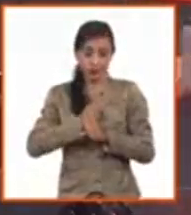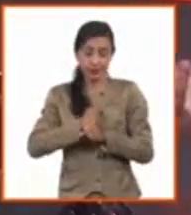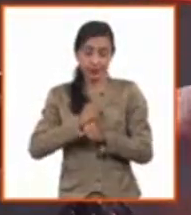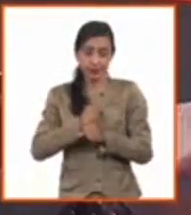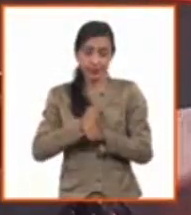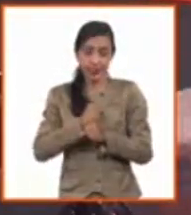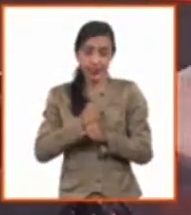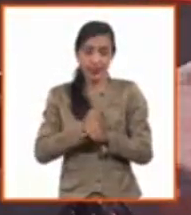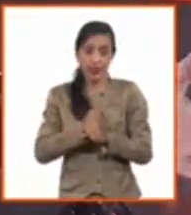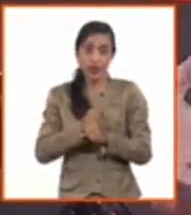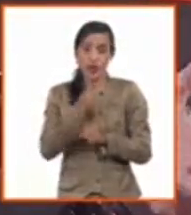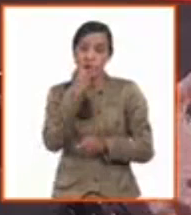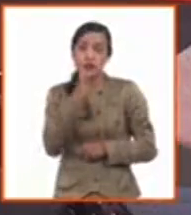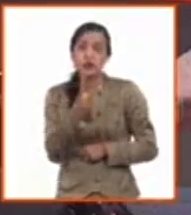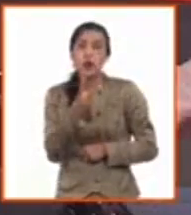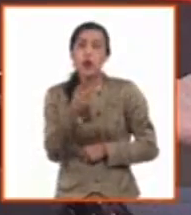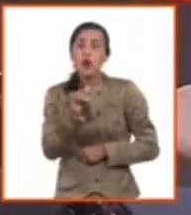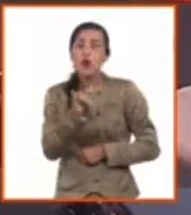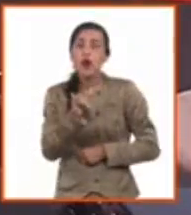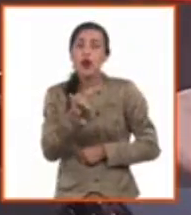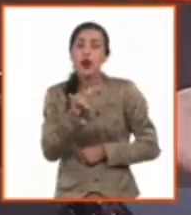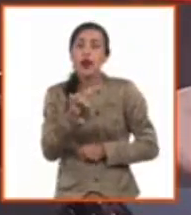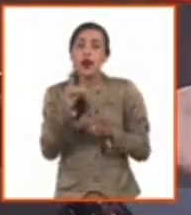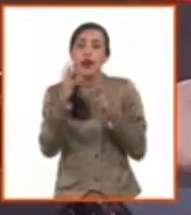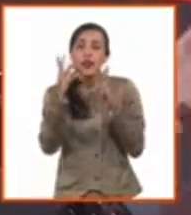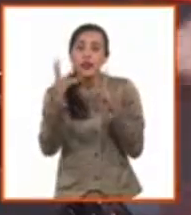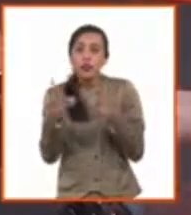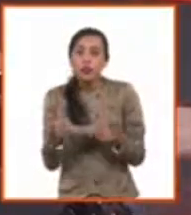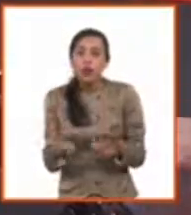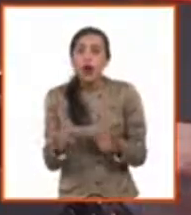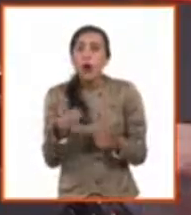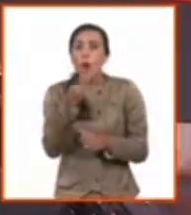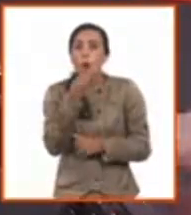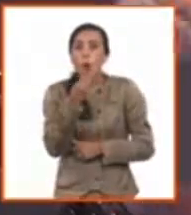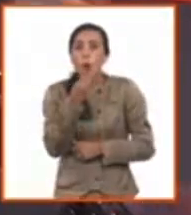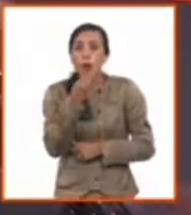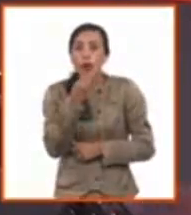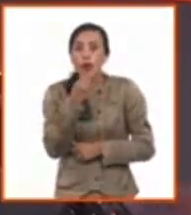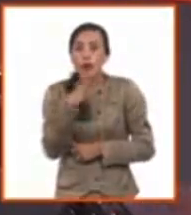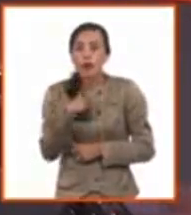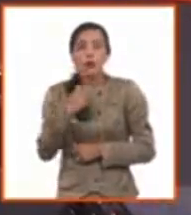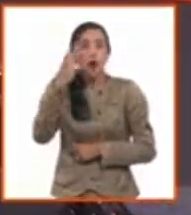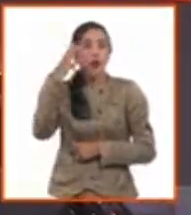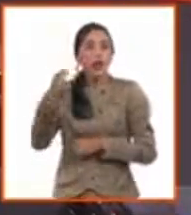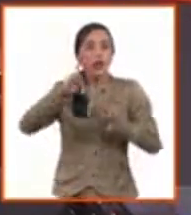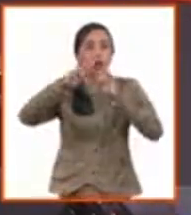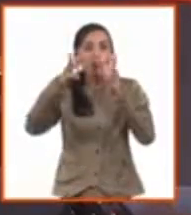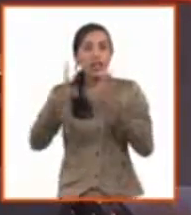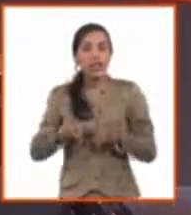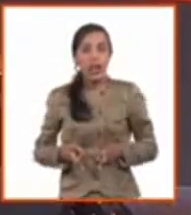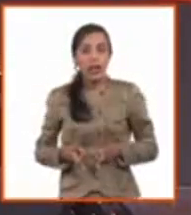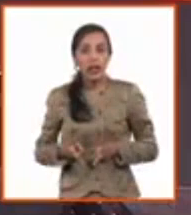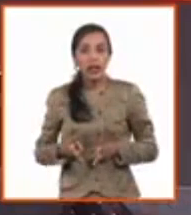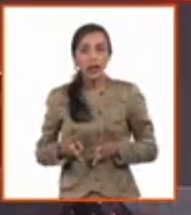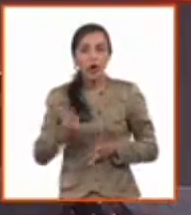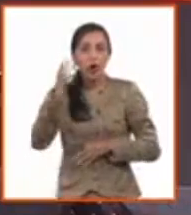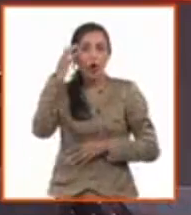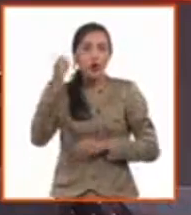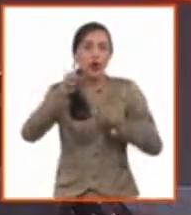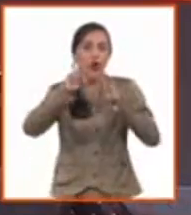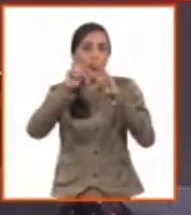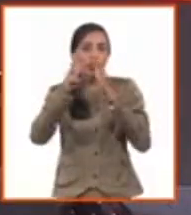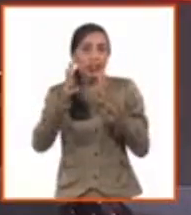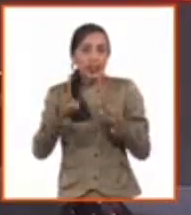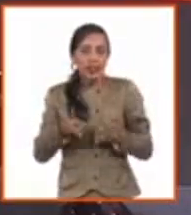industria resultados que me miran el gobierno digital el gobierno